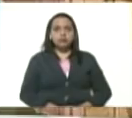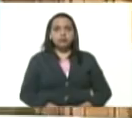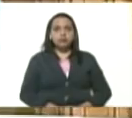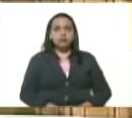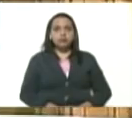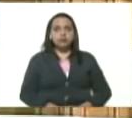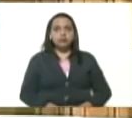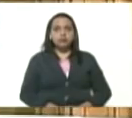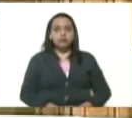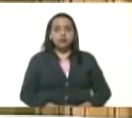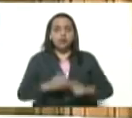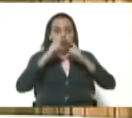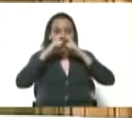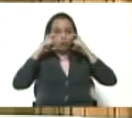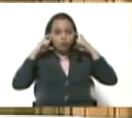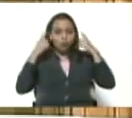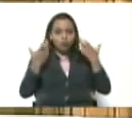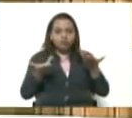la mascarilla.